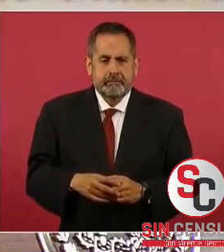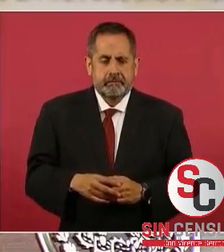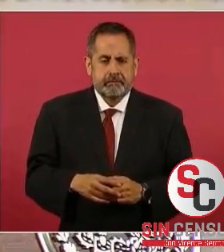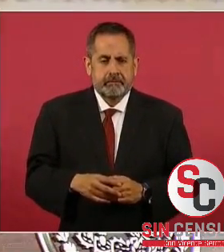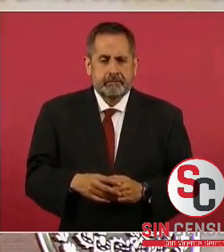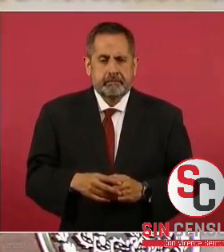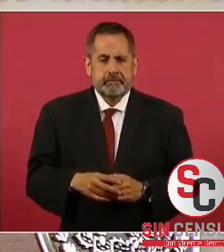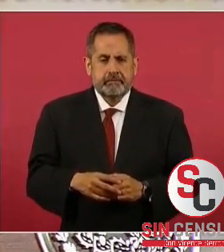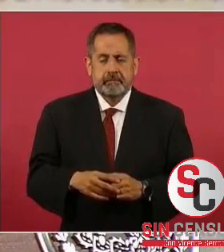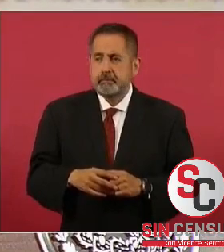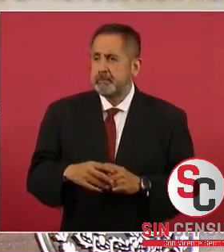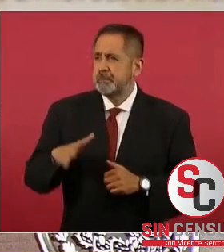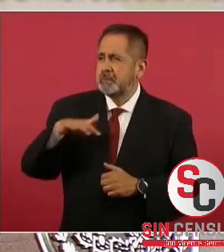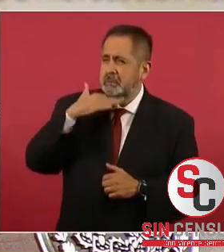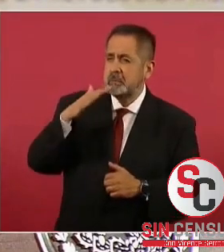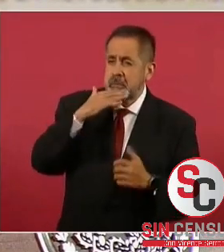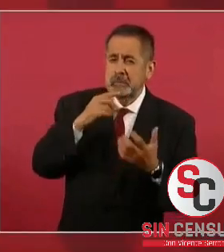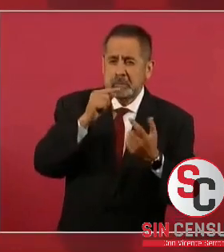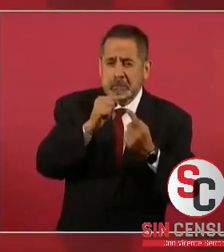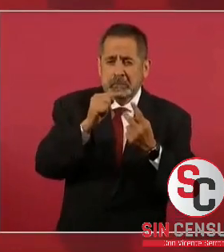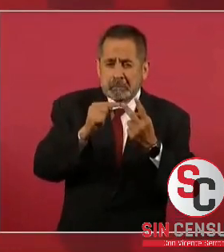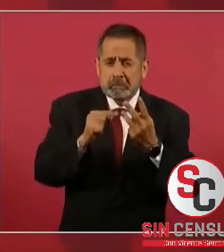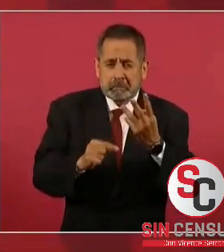A más corrupción,